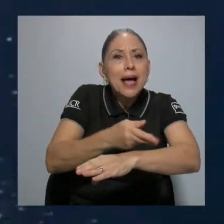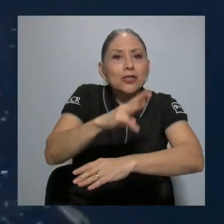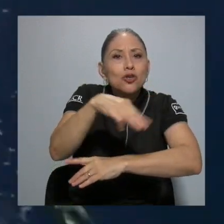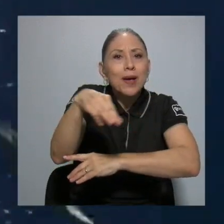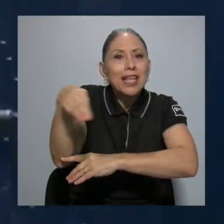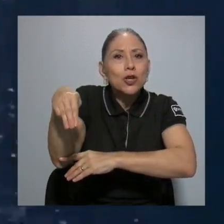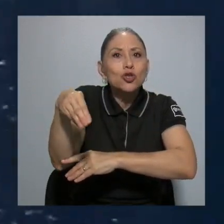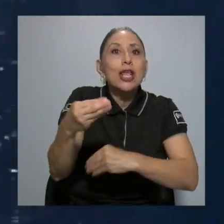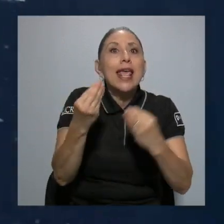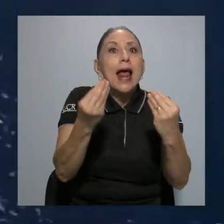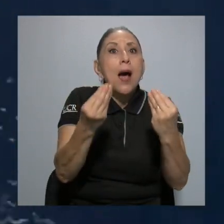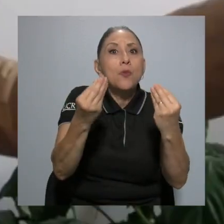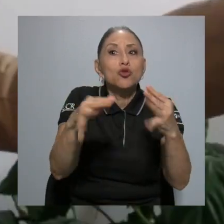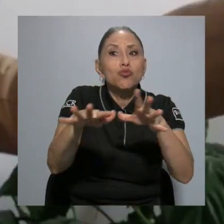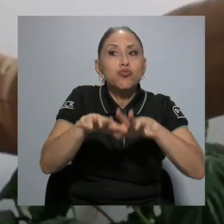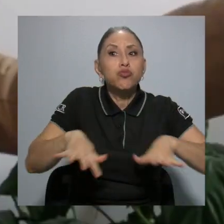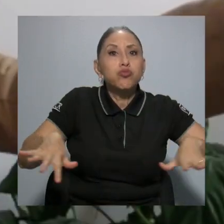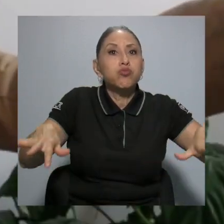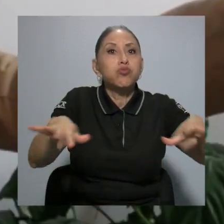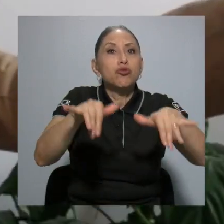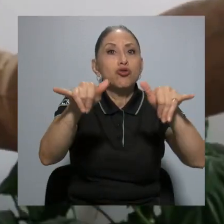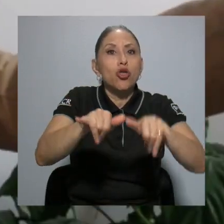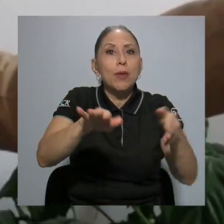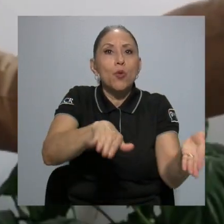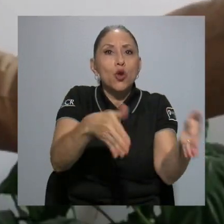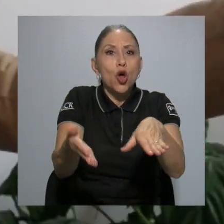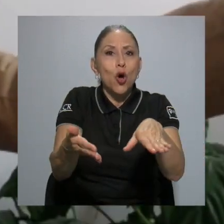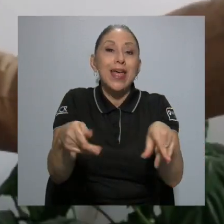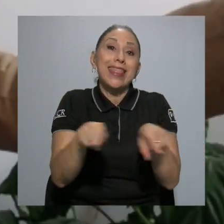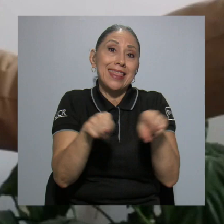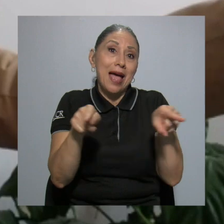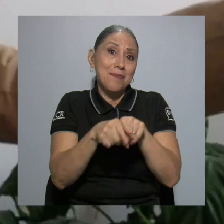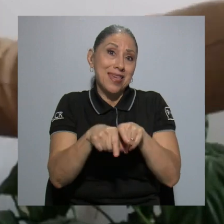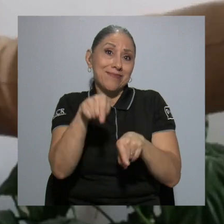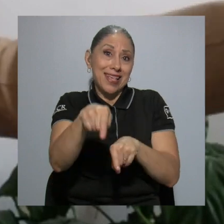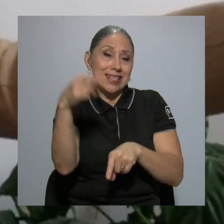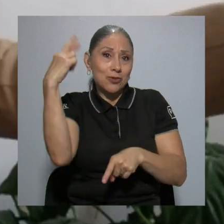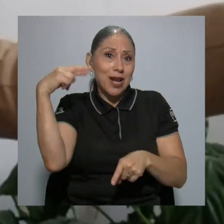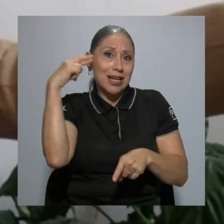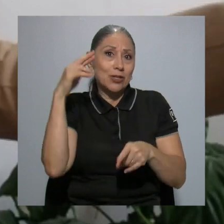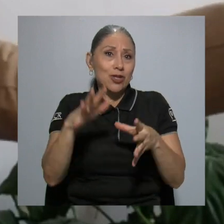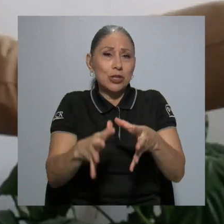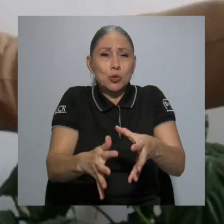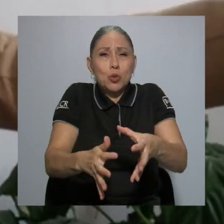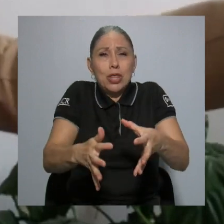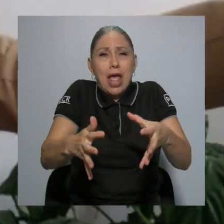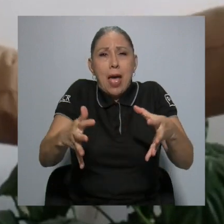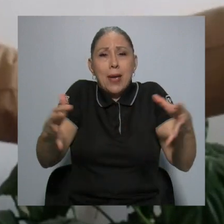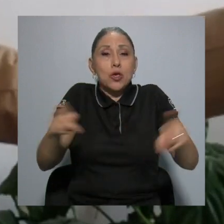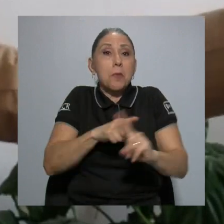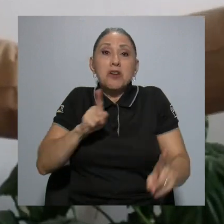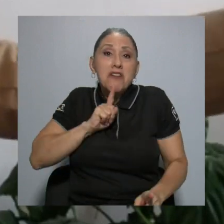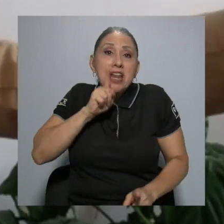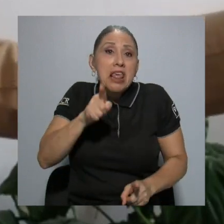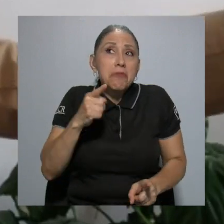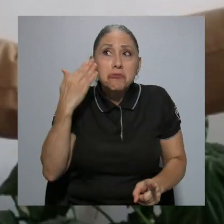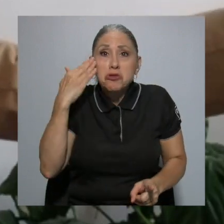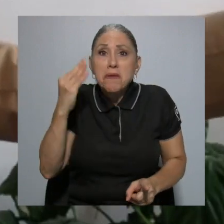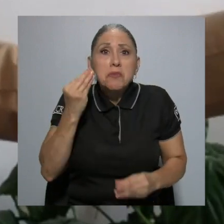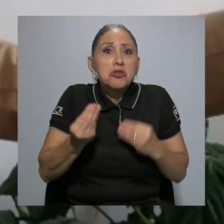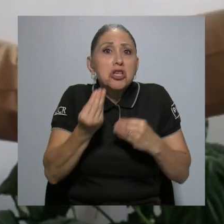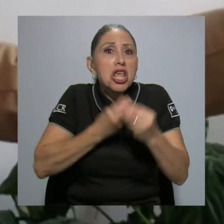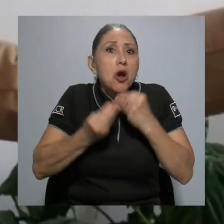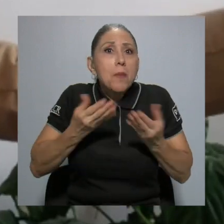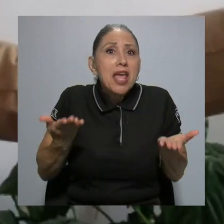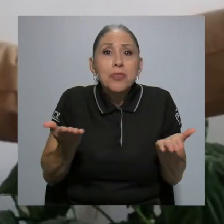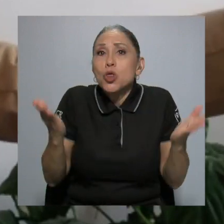abundantes en el lecho donde murió. Ahora, eso también podría explicar su tamaño, ¿no? Pero en realidad nadie sabe qué comía. No tenemos